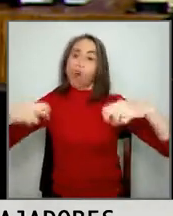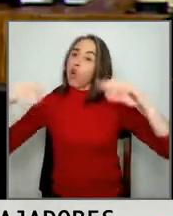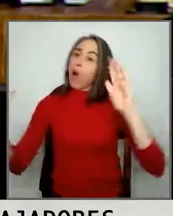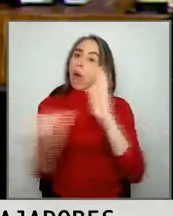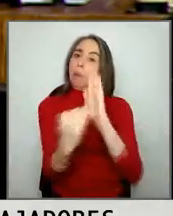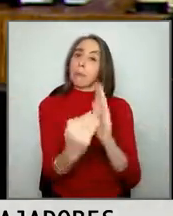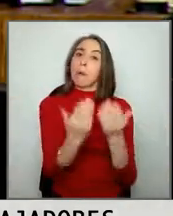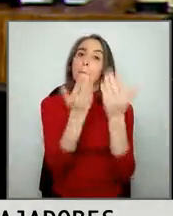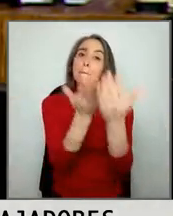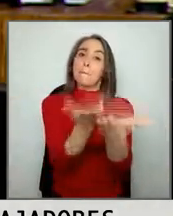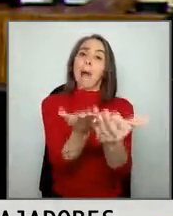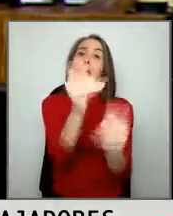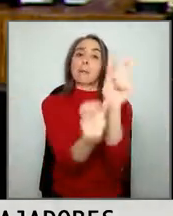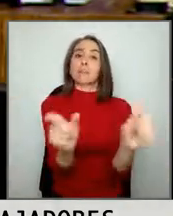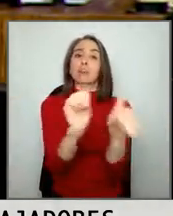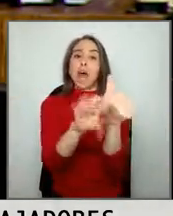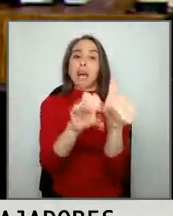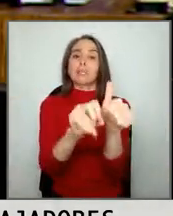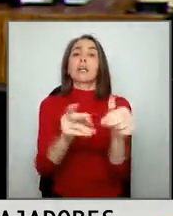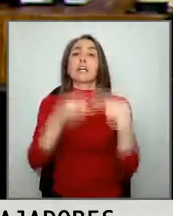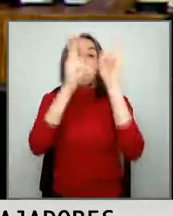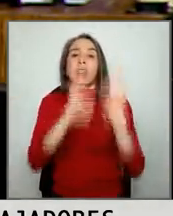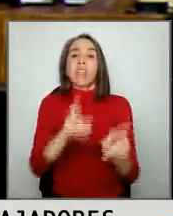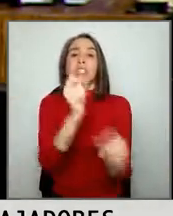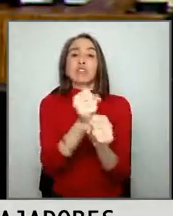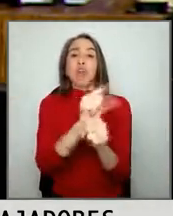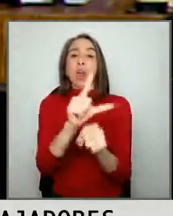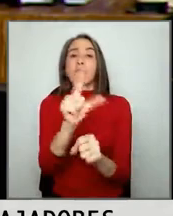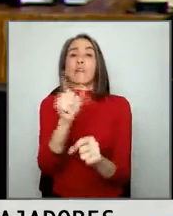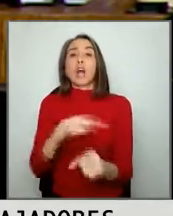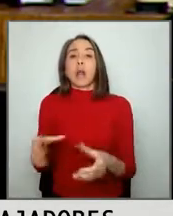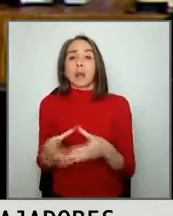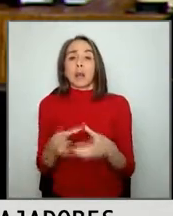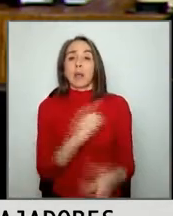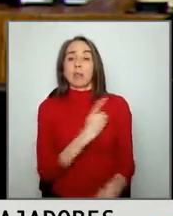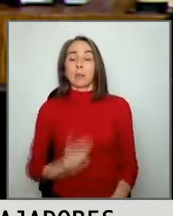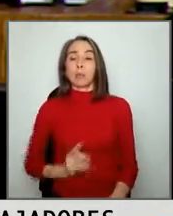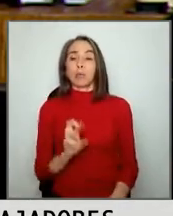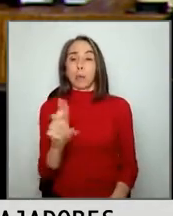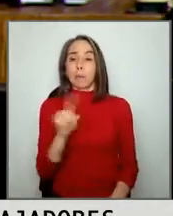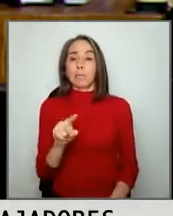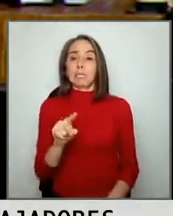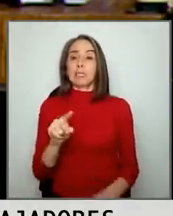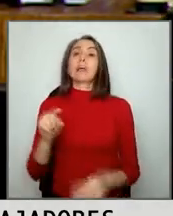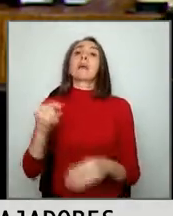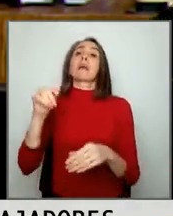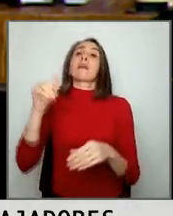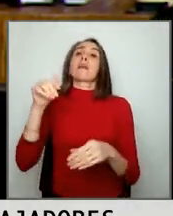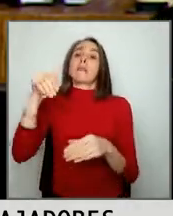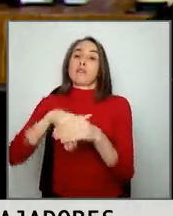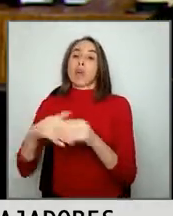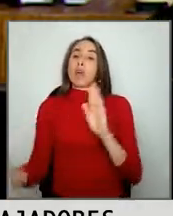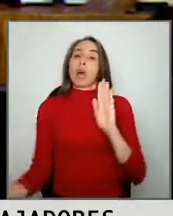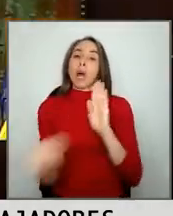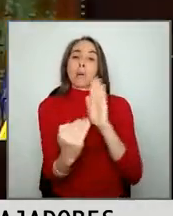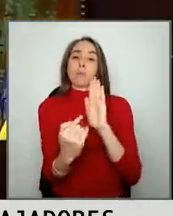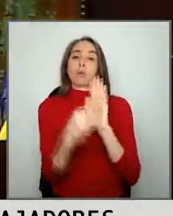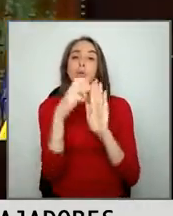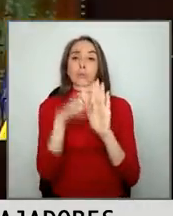educación por sus derechos laborales por lo menos la bancada del partido socialista va a estar apoyando con fuerza esta iniciativa he dicho señor presidenta